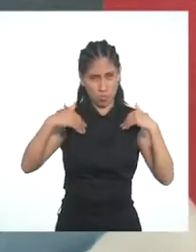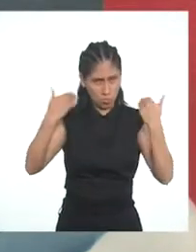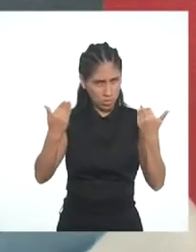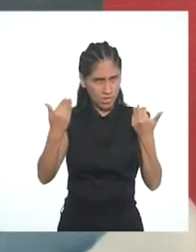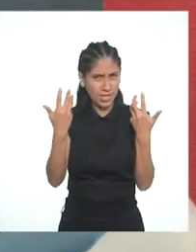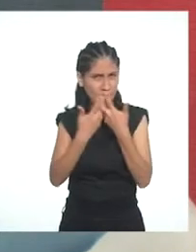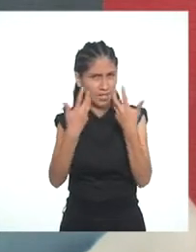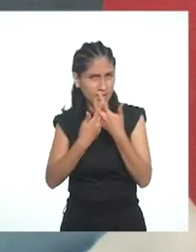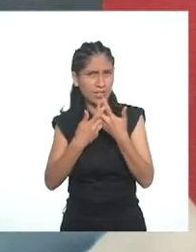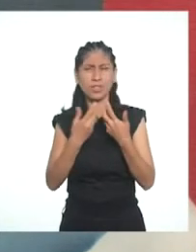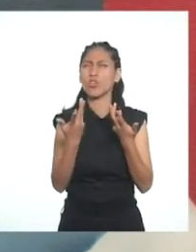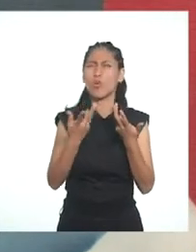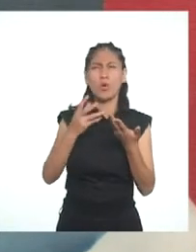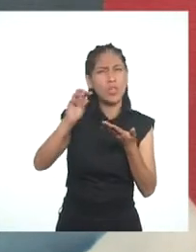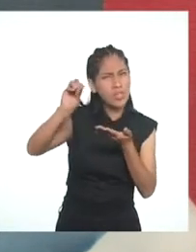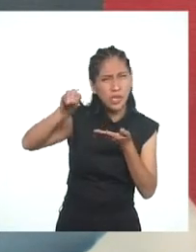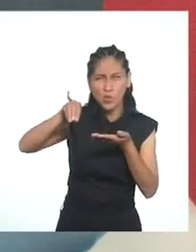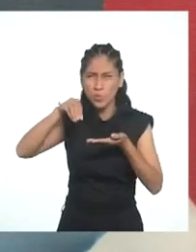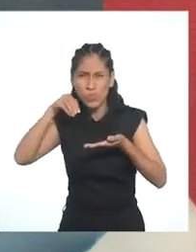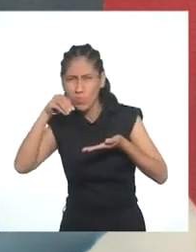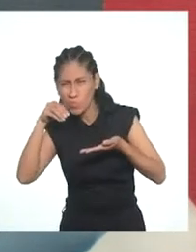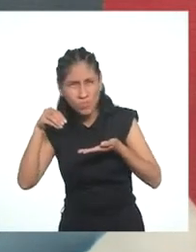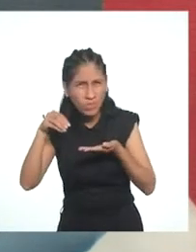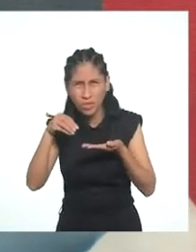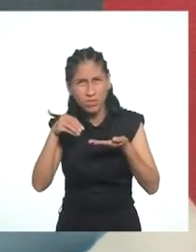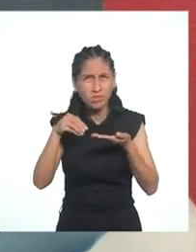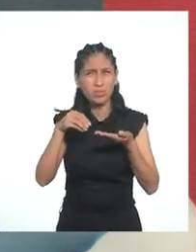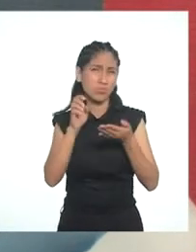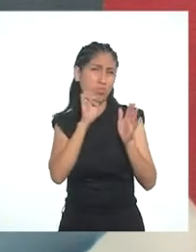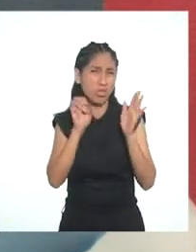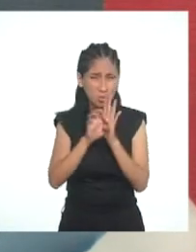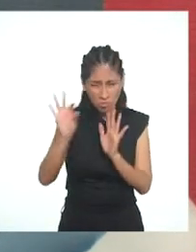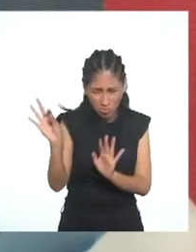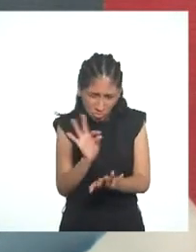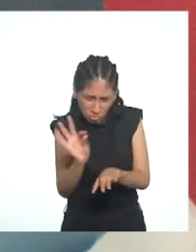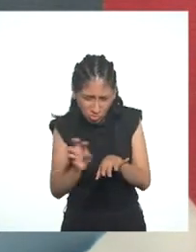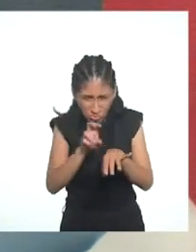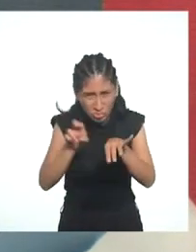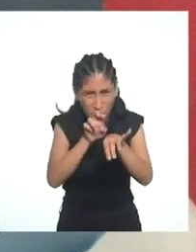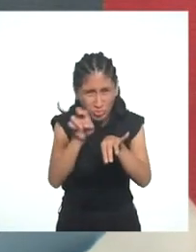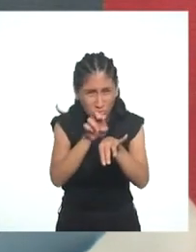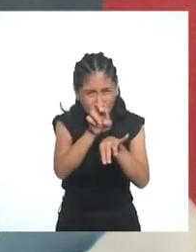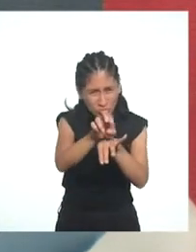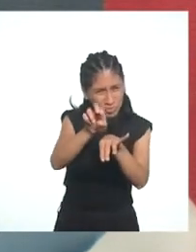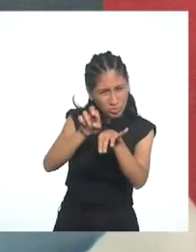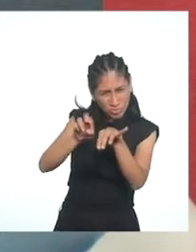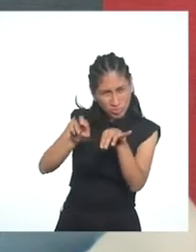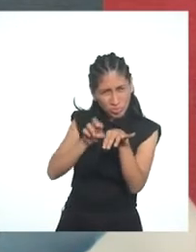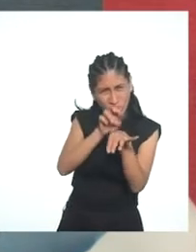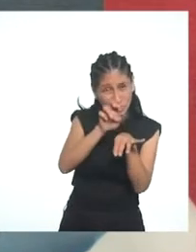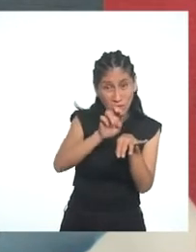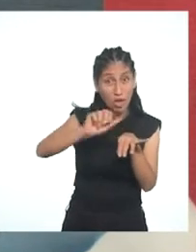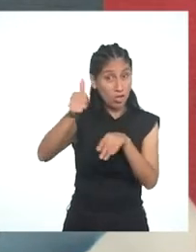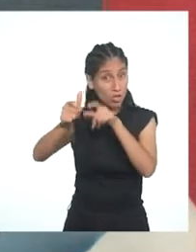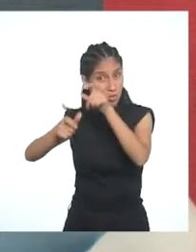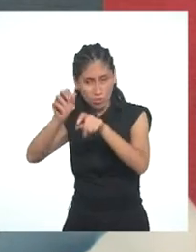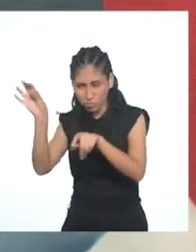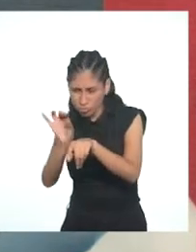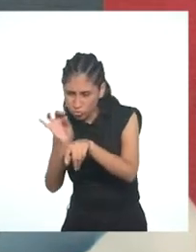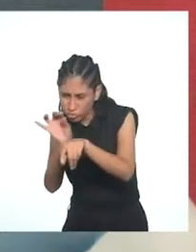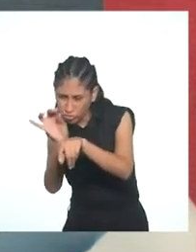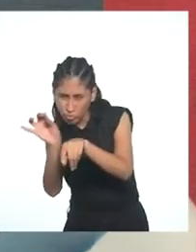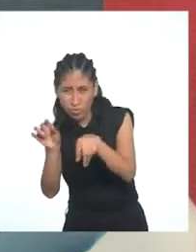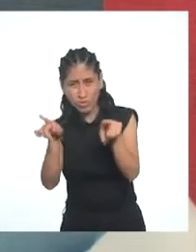saprófitos. Quiere decir que se alimentan de sustancias en descomposición, parásitos que se alimentan de los líquidos internos de otros seres vivos,